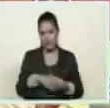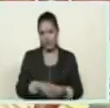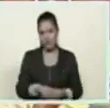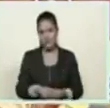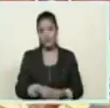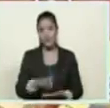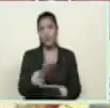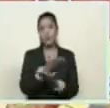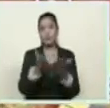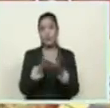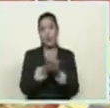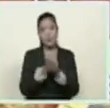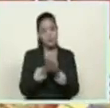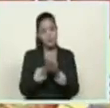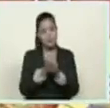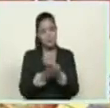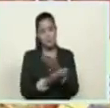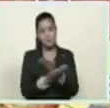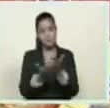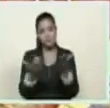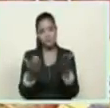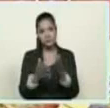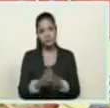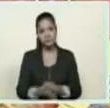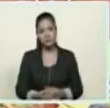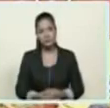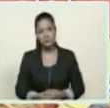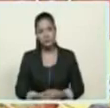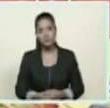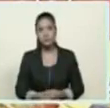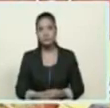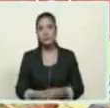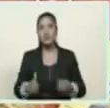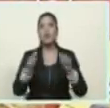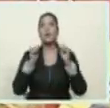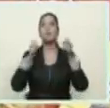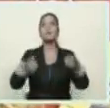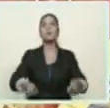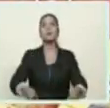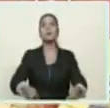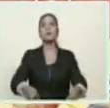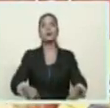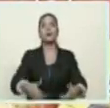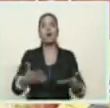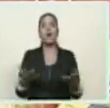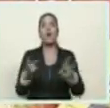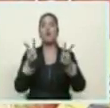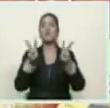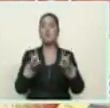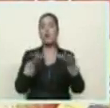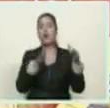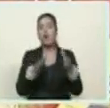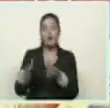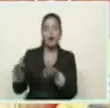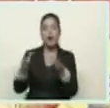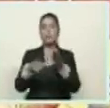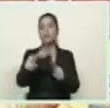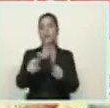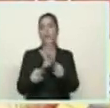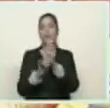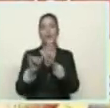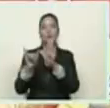compañeros compañeras ese día empezó el nuevo camino